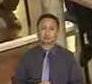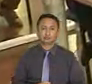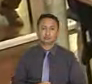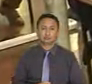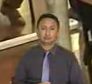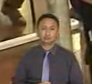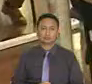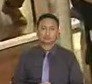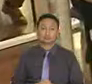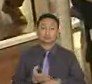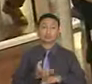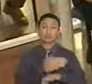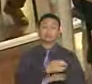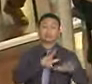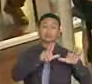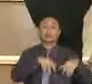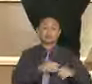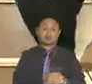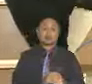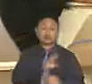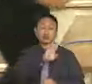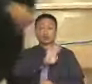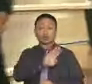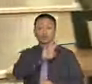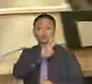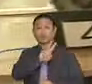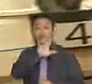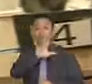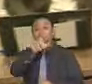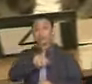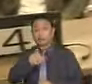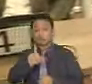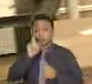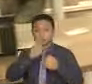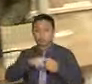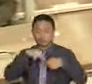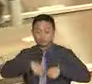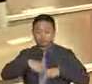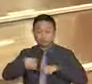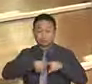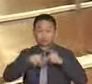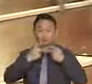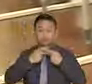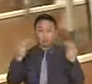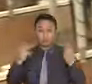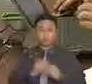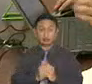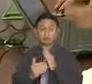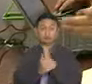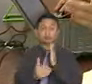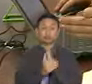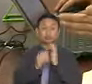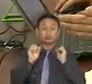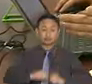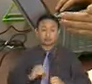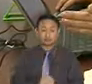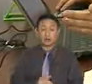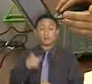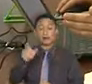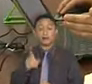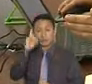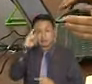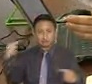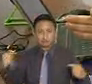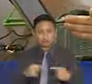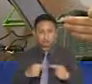hace ocho meses con 425 postulantes arrancó el concurso Público de oposición y méritos impugnación ciudadana y